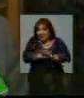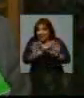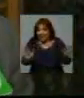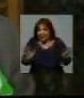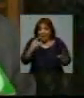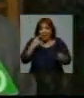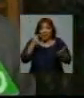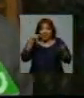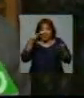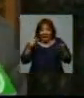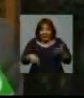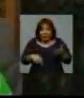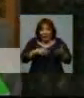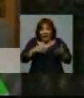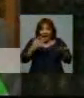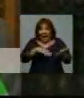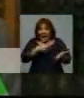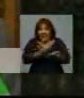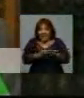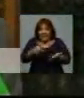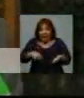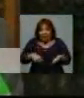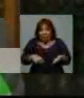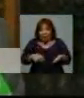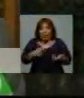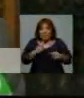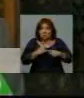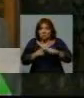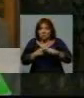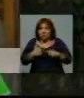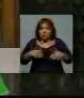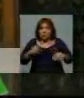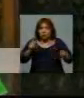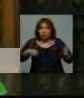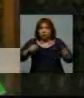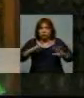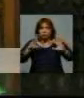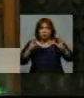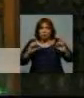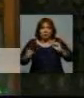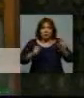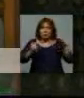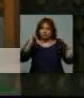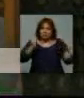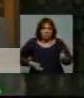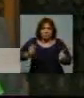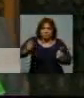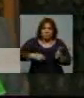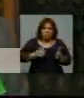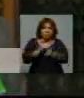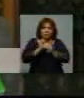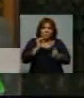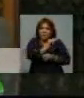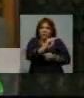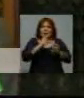Los datos que tenemos hasta ahora son francamente positivos. Ayer se notó en Montevideo y